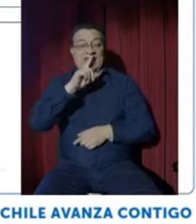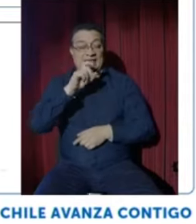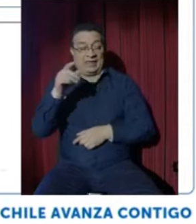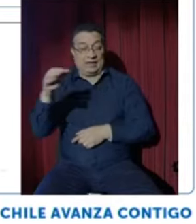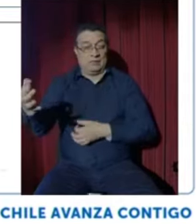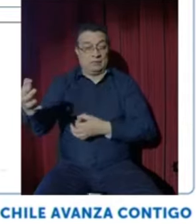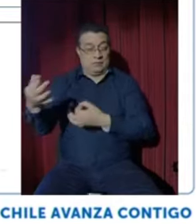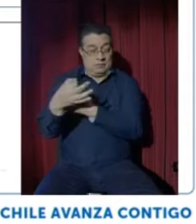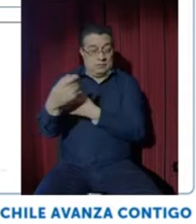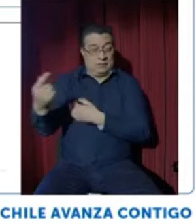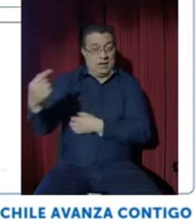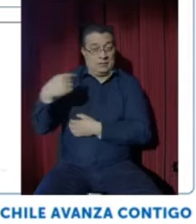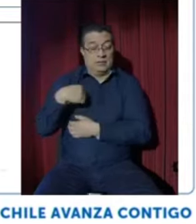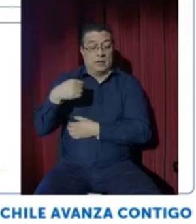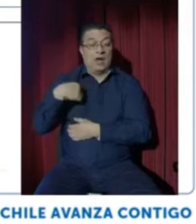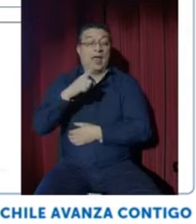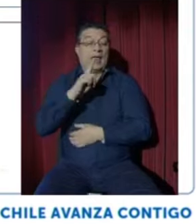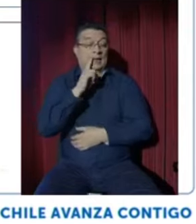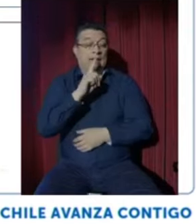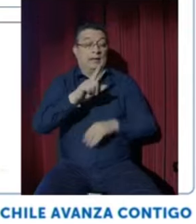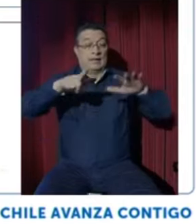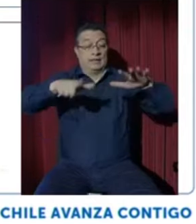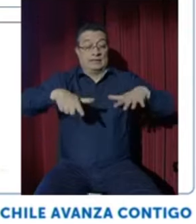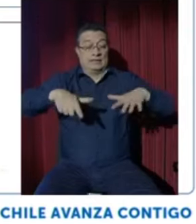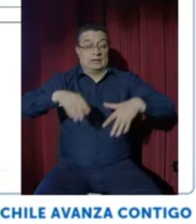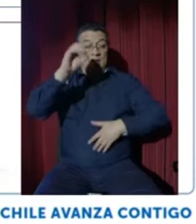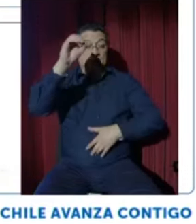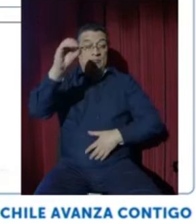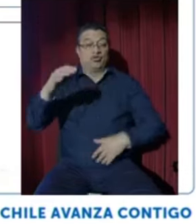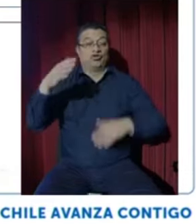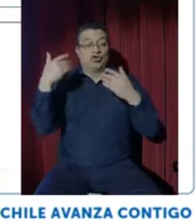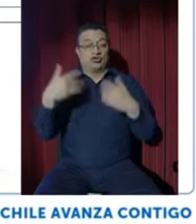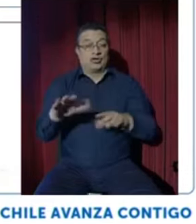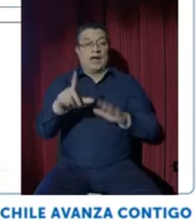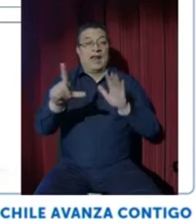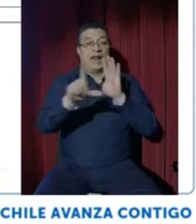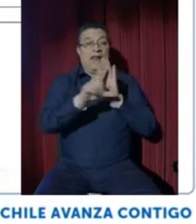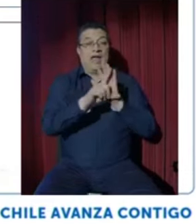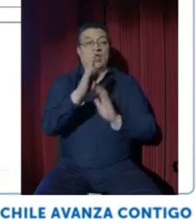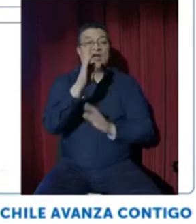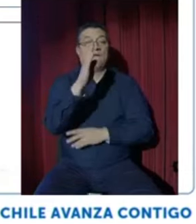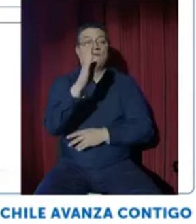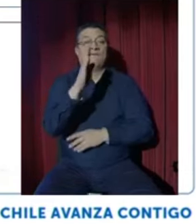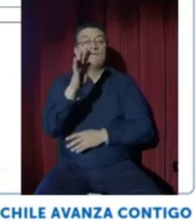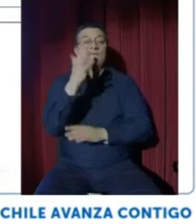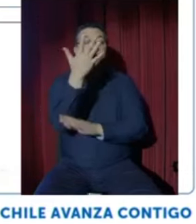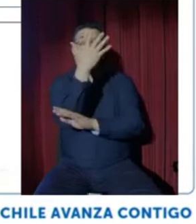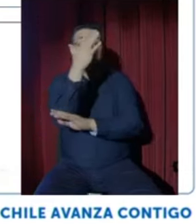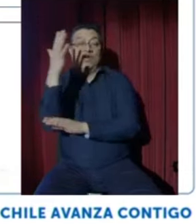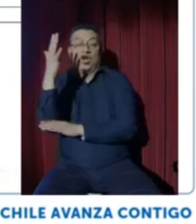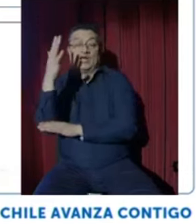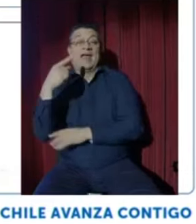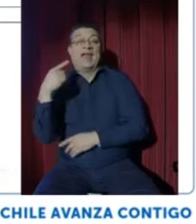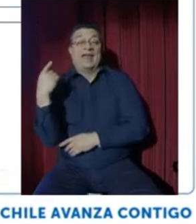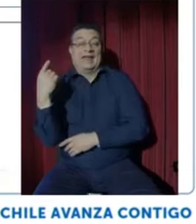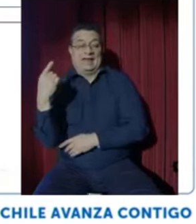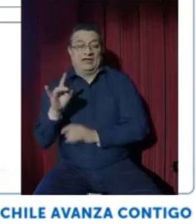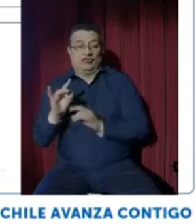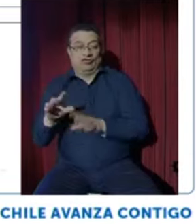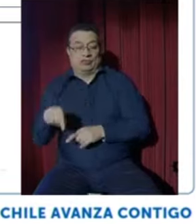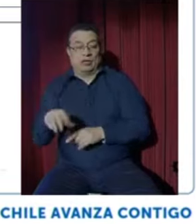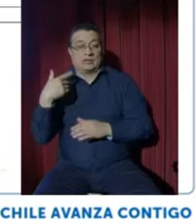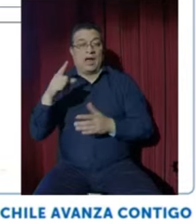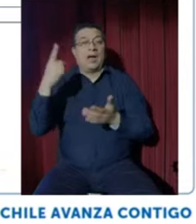momento bueno tenemos un 17 por de aplicación de la ley de bosque nativo llegamos a los 1000 millones cerca de los 1000